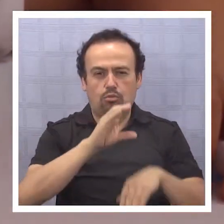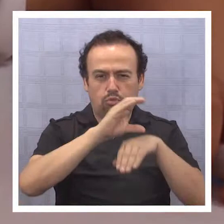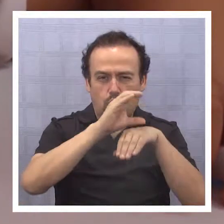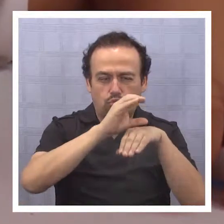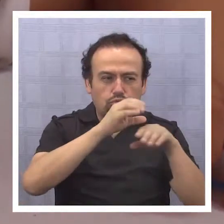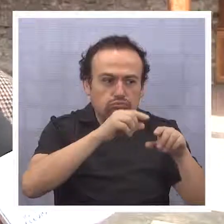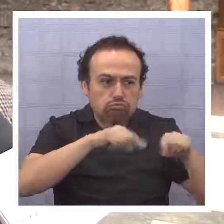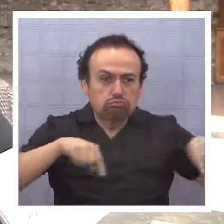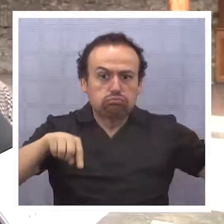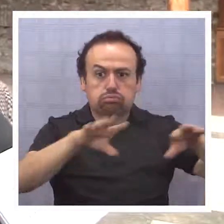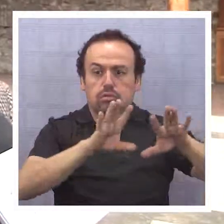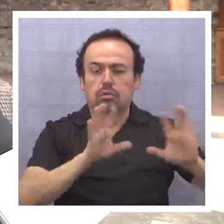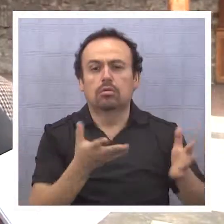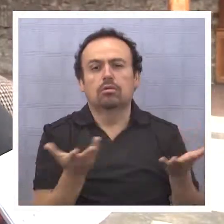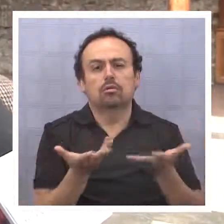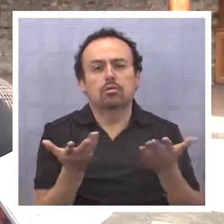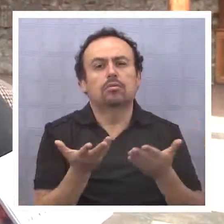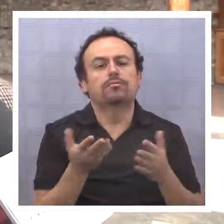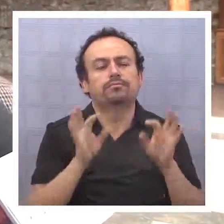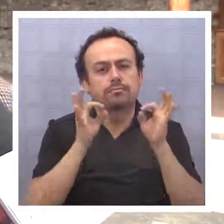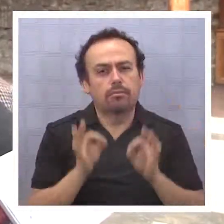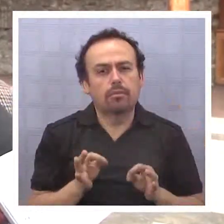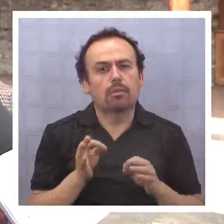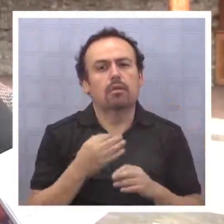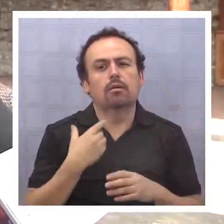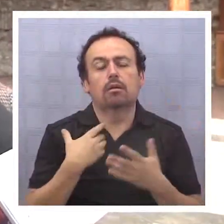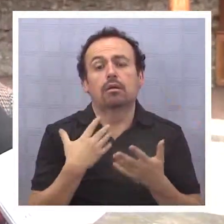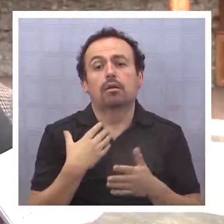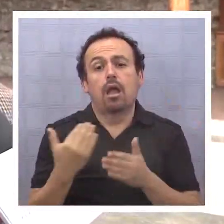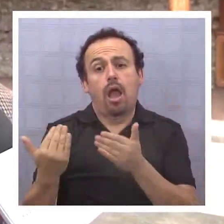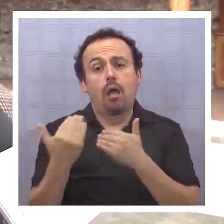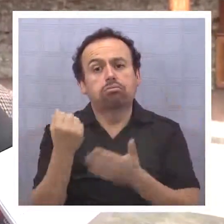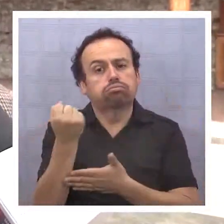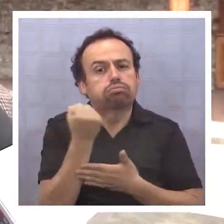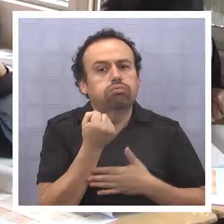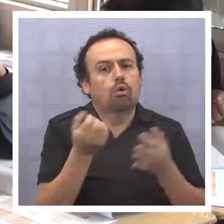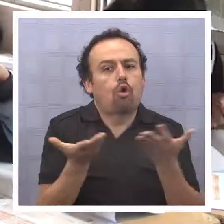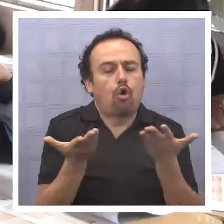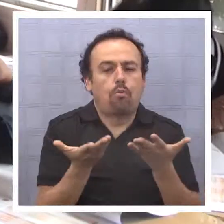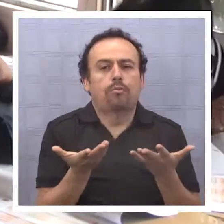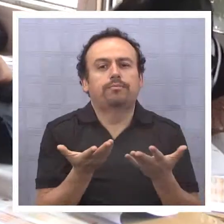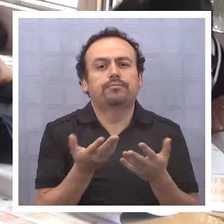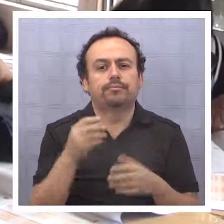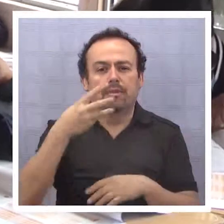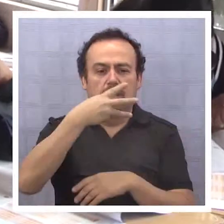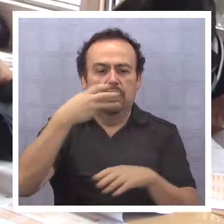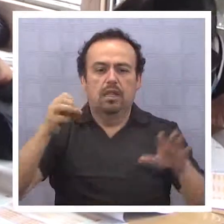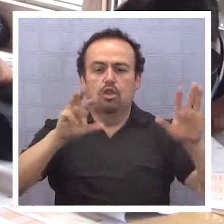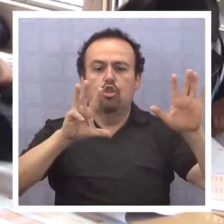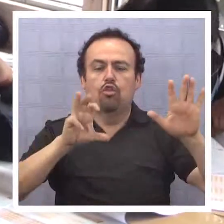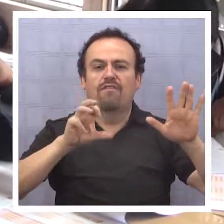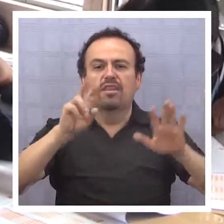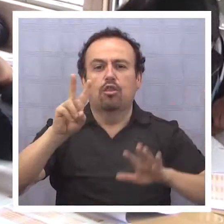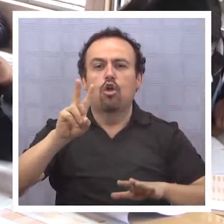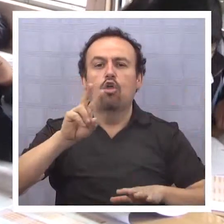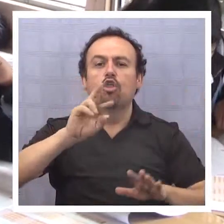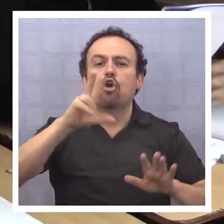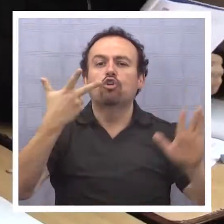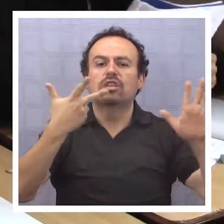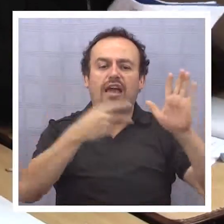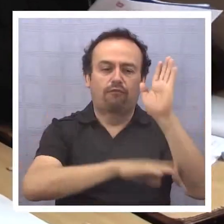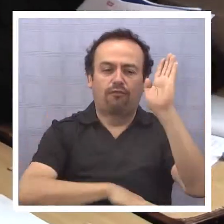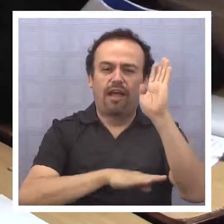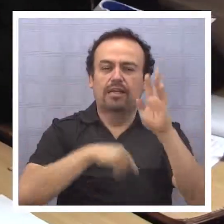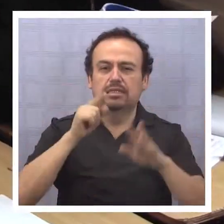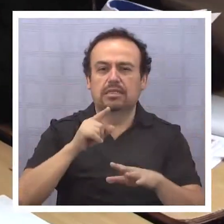nosotros en el área de Educación sin duda alguna que vamos a contar con alguna asesoría de su parte de los 30092 alumnos de octavo básico que